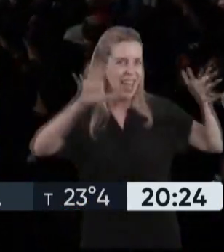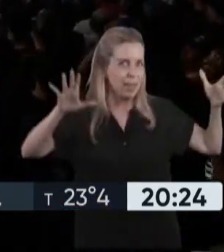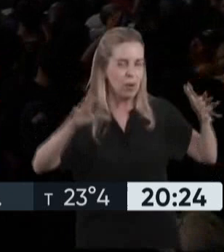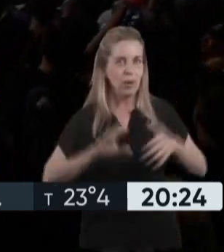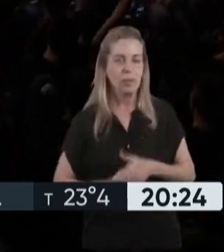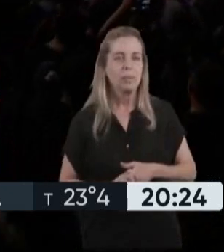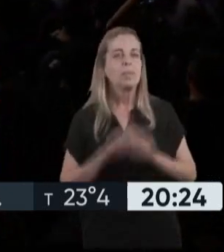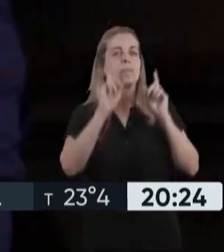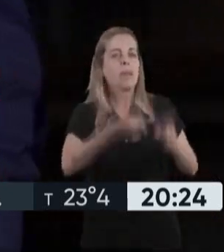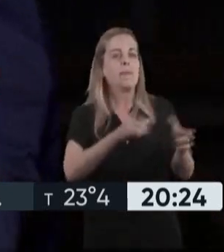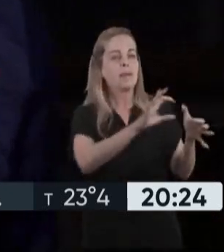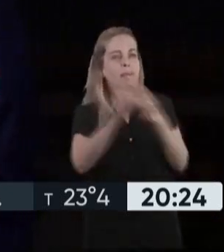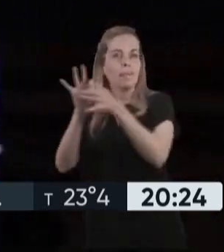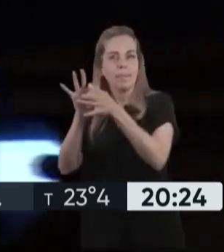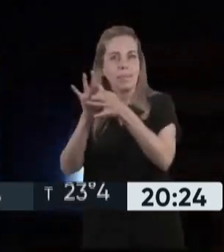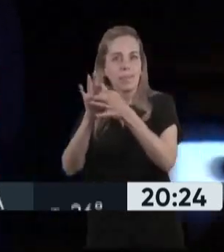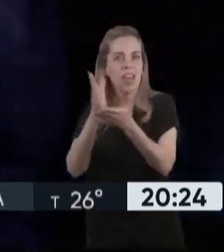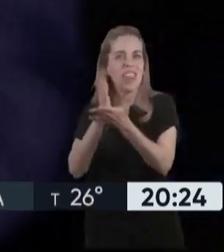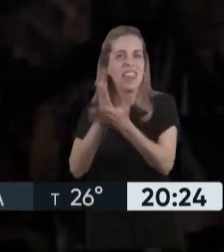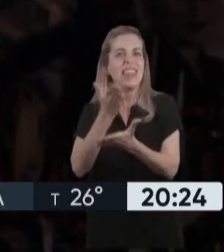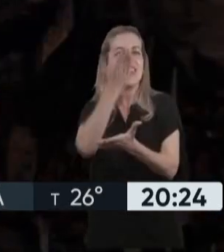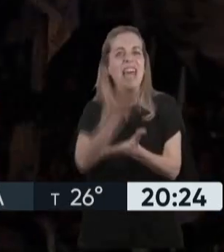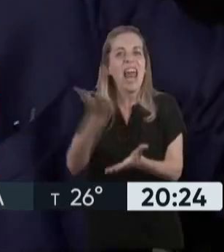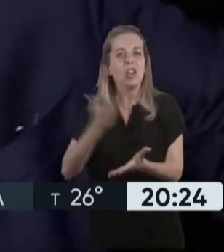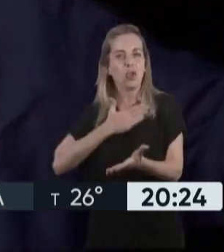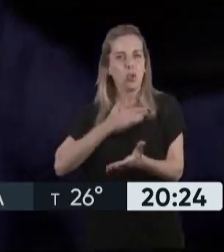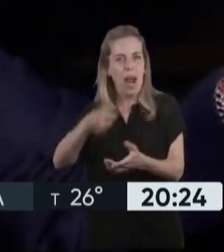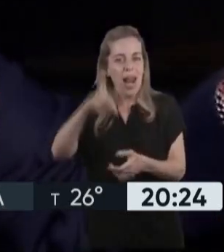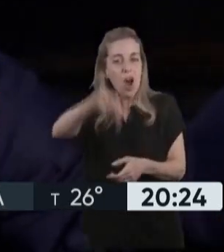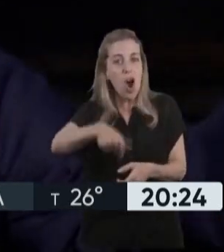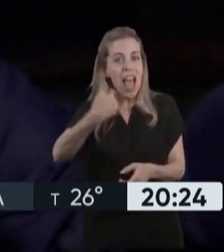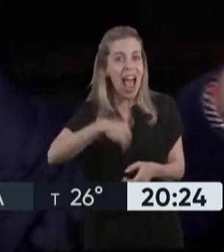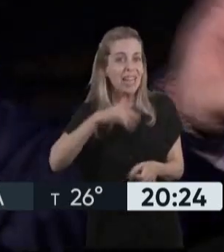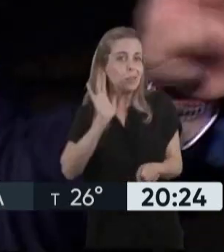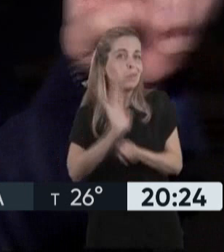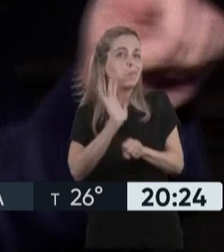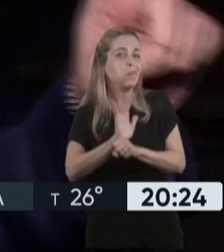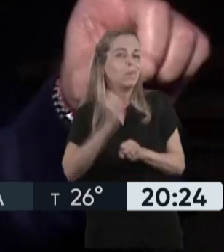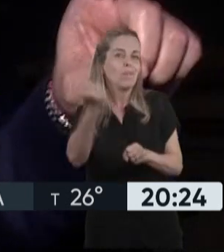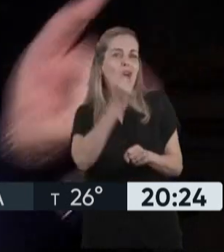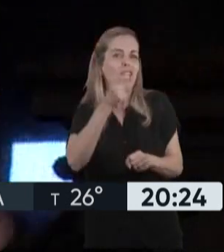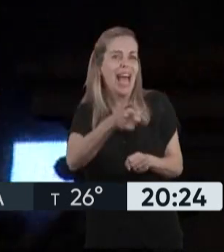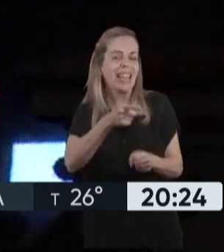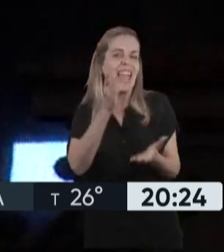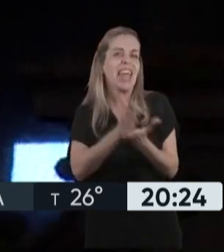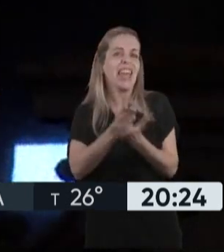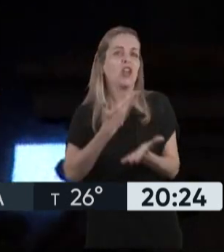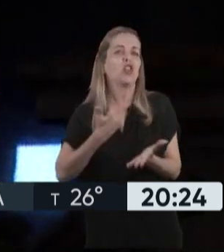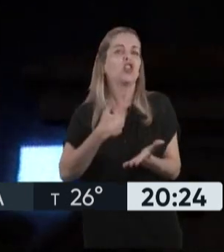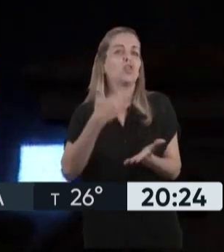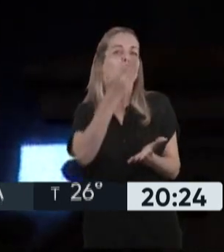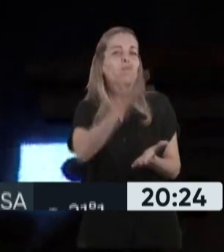también tiene mucho que ver con los derechos humanos y la Argentina hoy es un símbolo de derechos humanos en todo el